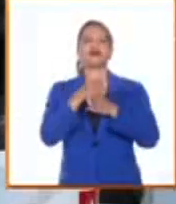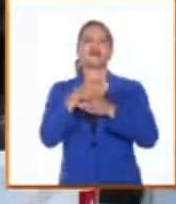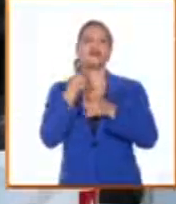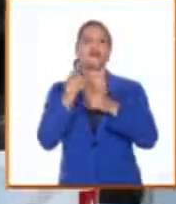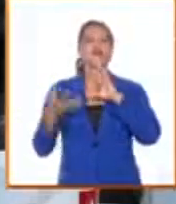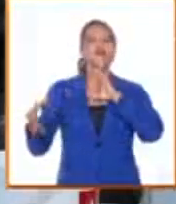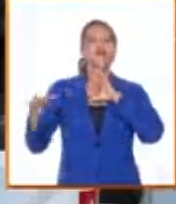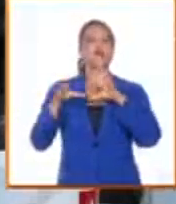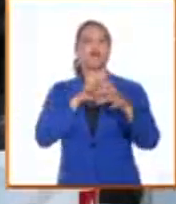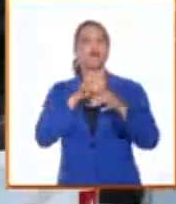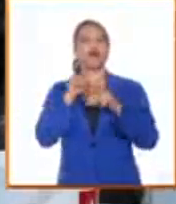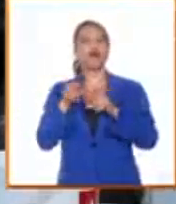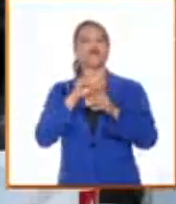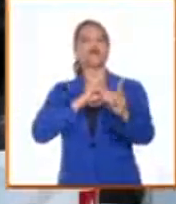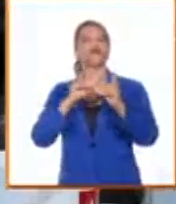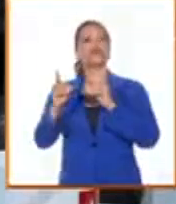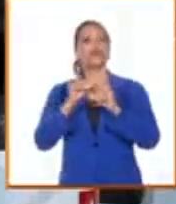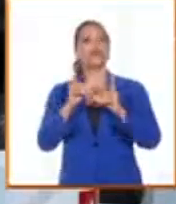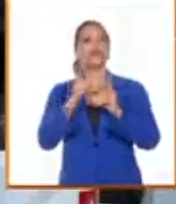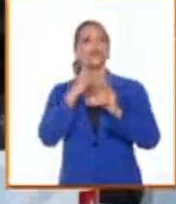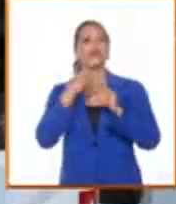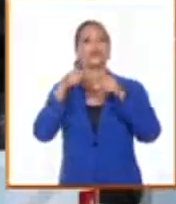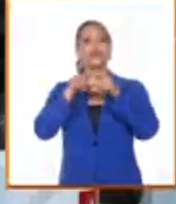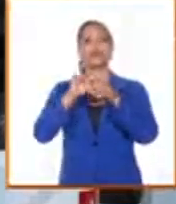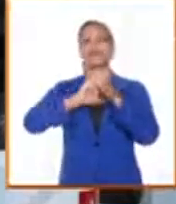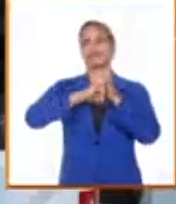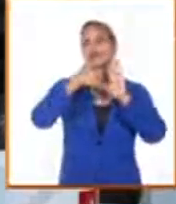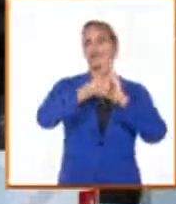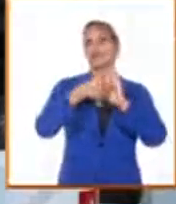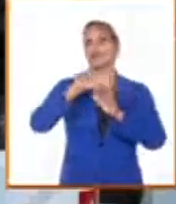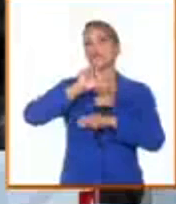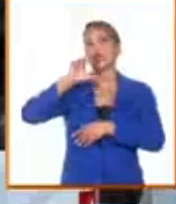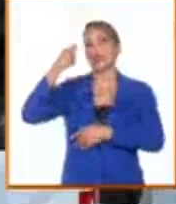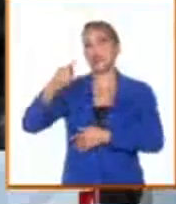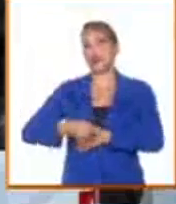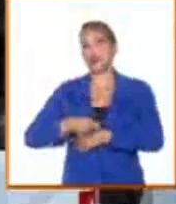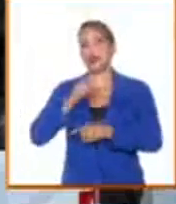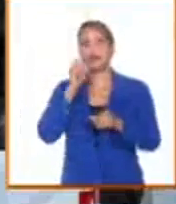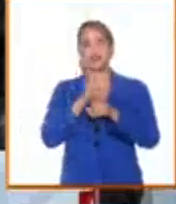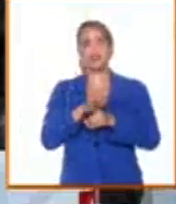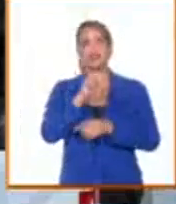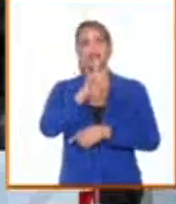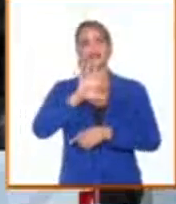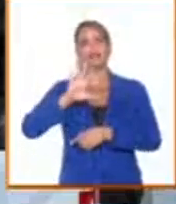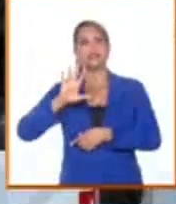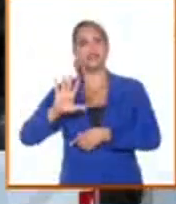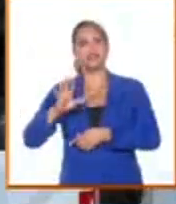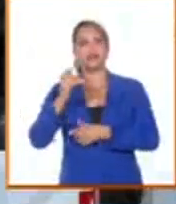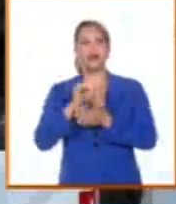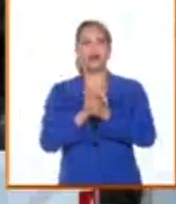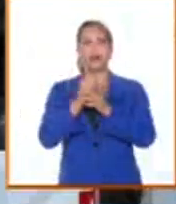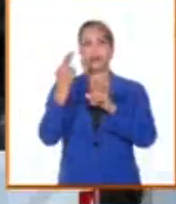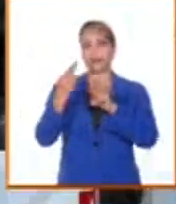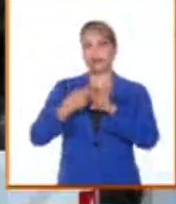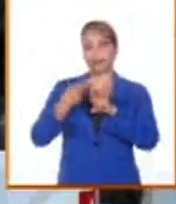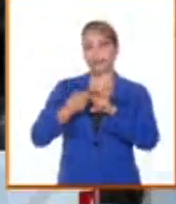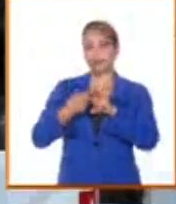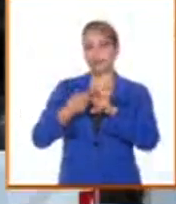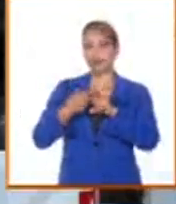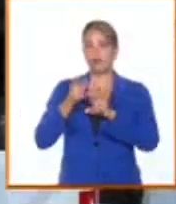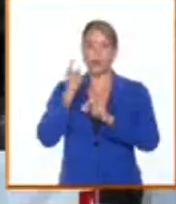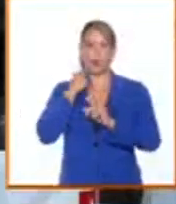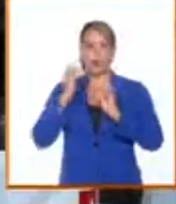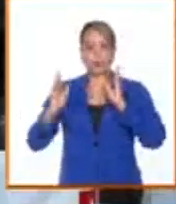que tienen un diálogo total con nuestro proyecto de ley, ya devenido ley a partir del 25 de mayo de este presente año.